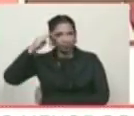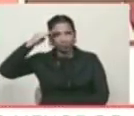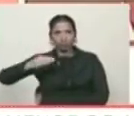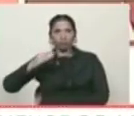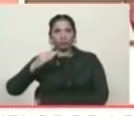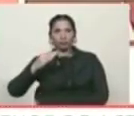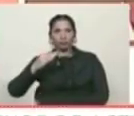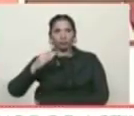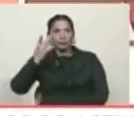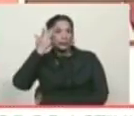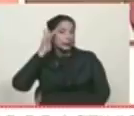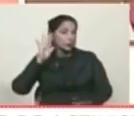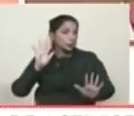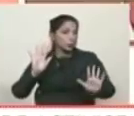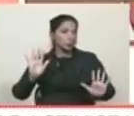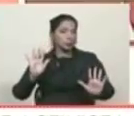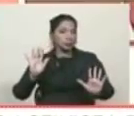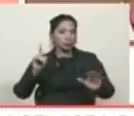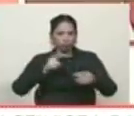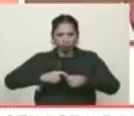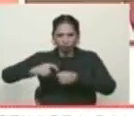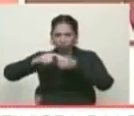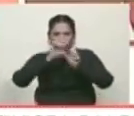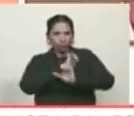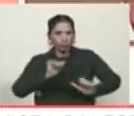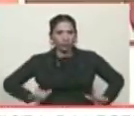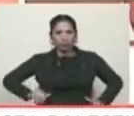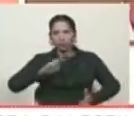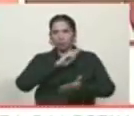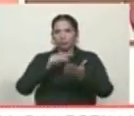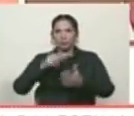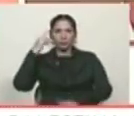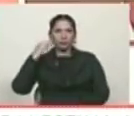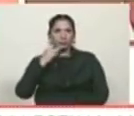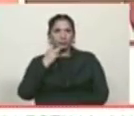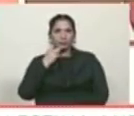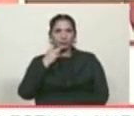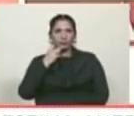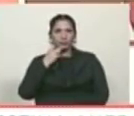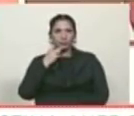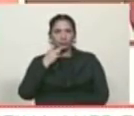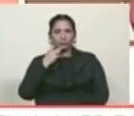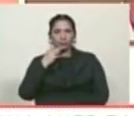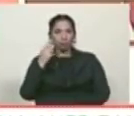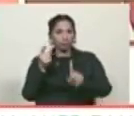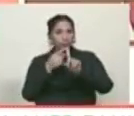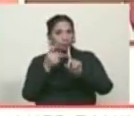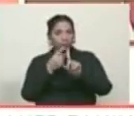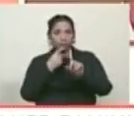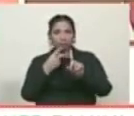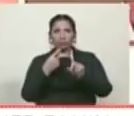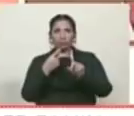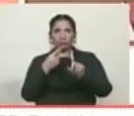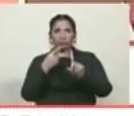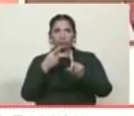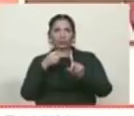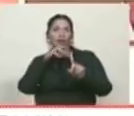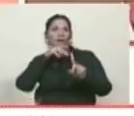de supuestos miembros de la Fuerza Armada Nacional Bolivariana. Y en primer lugar decir, ellos hablaban de más de